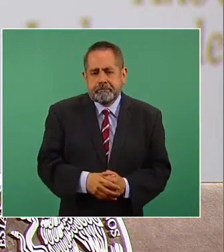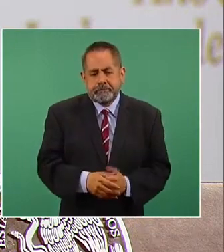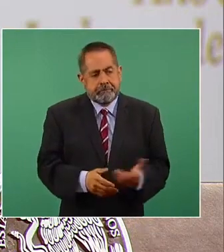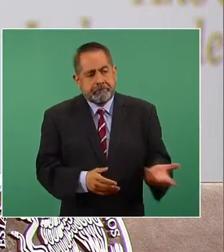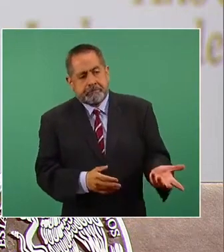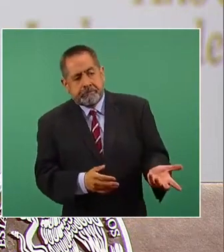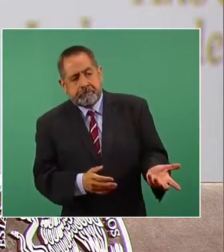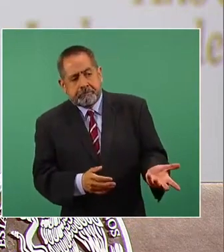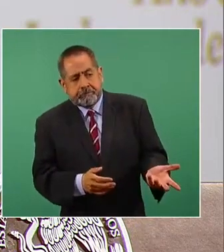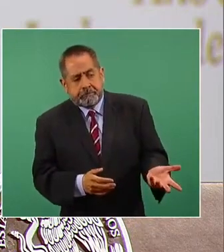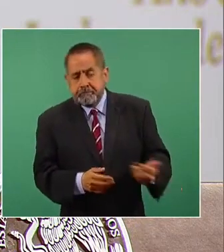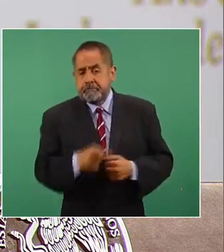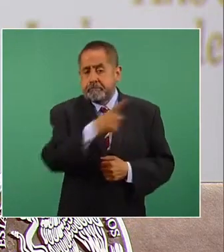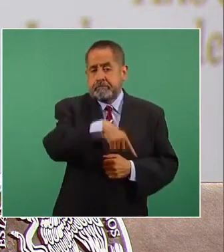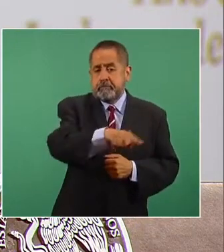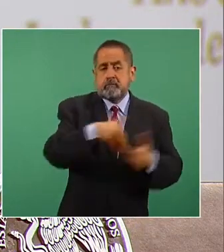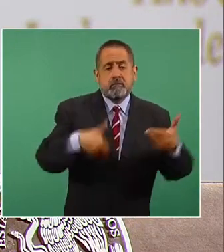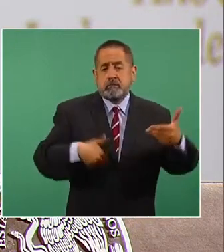que están molestos,